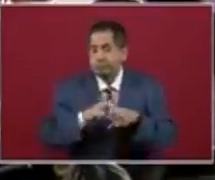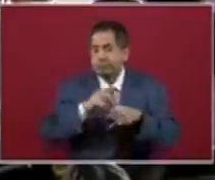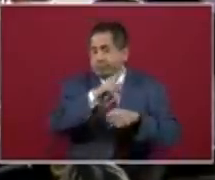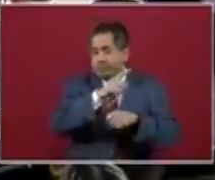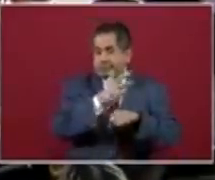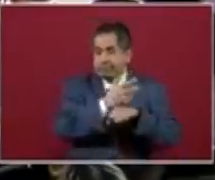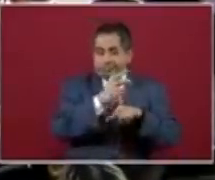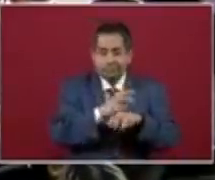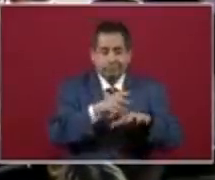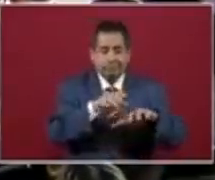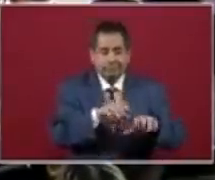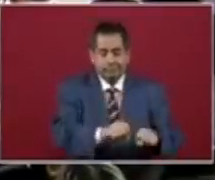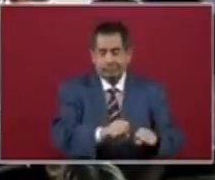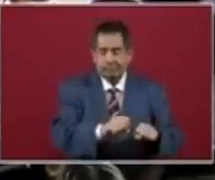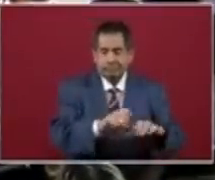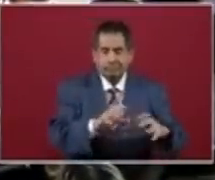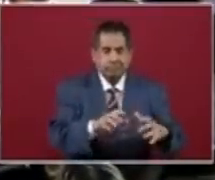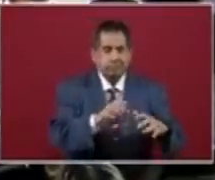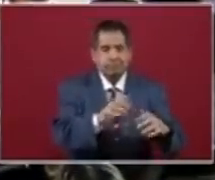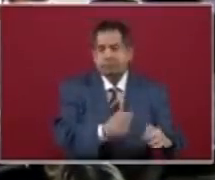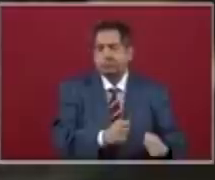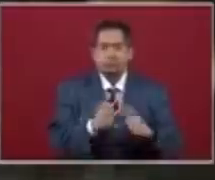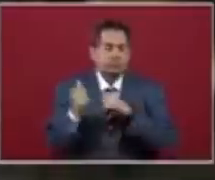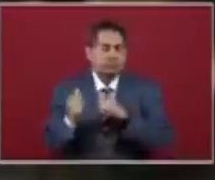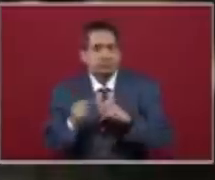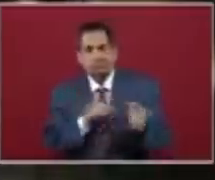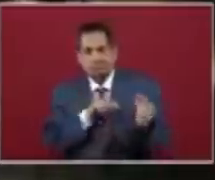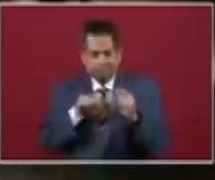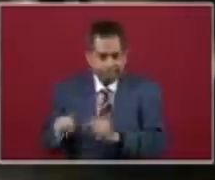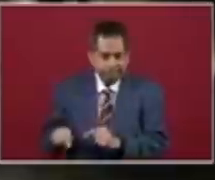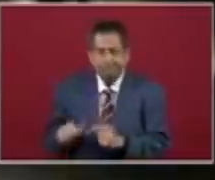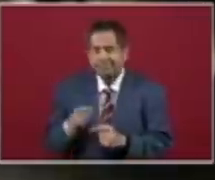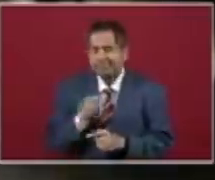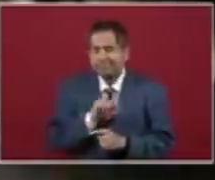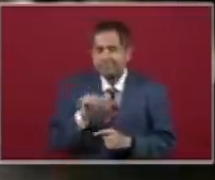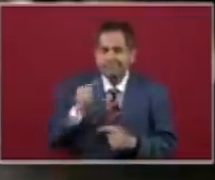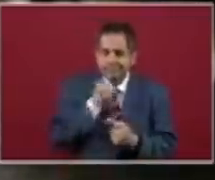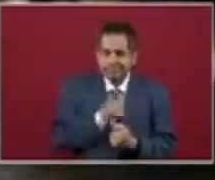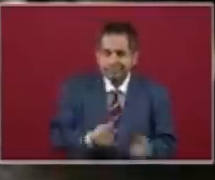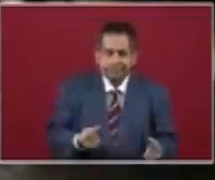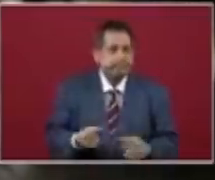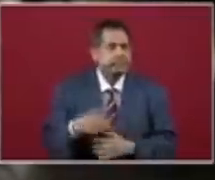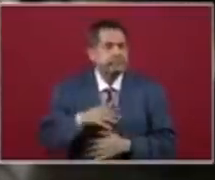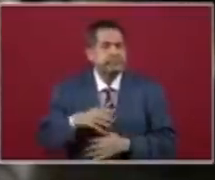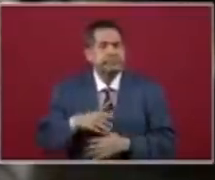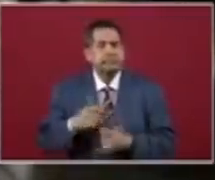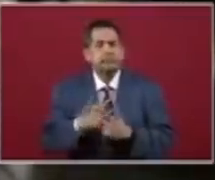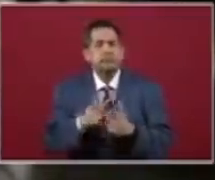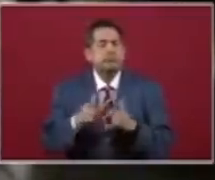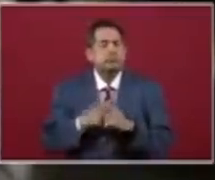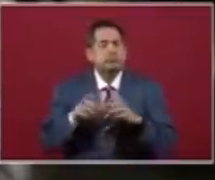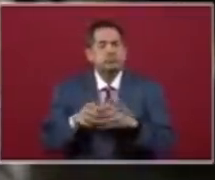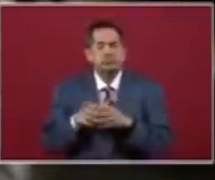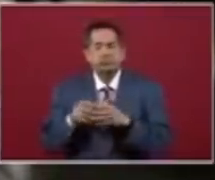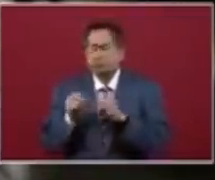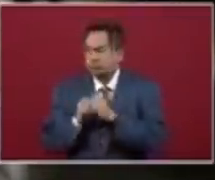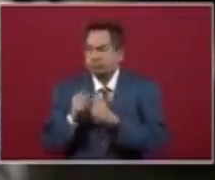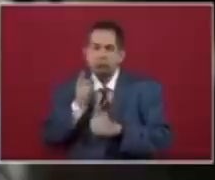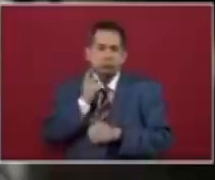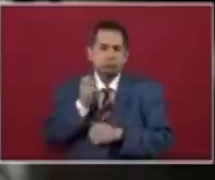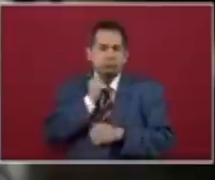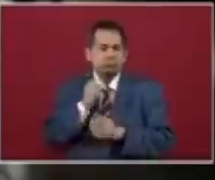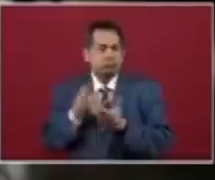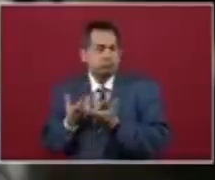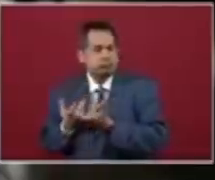detenidos por los padres deportados. Inclusive ya grupos ya han asistido con diputados y con